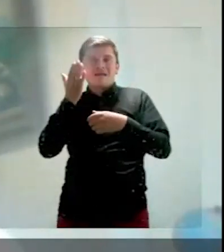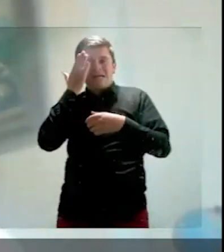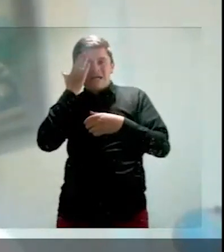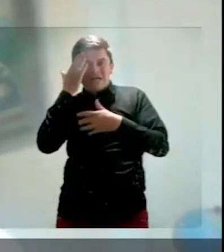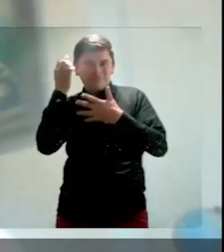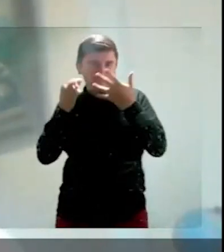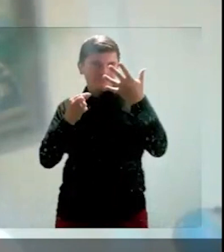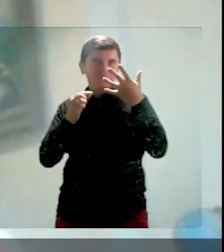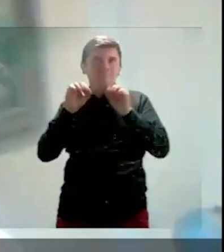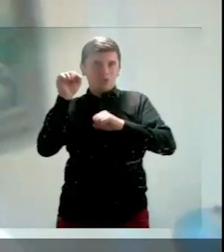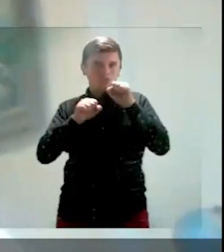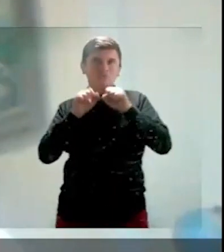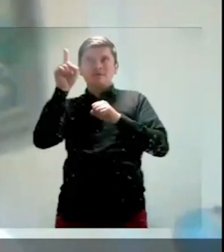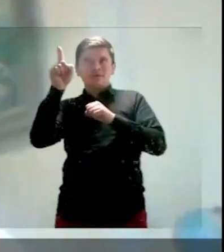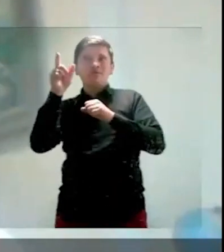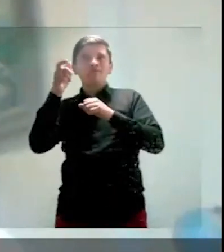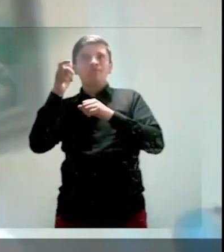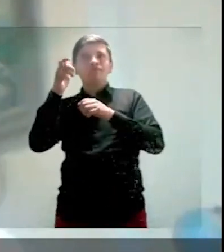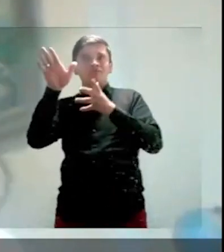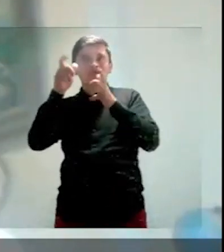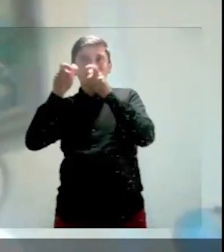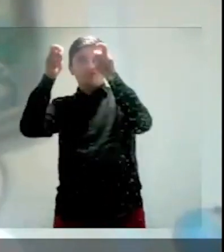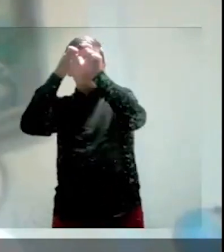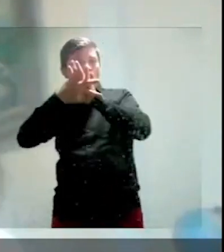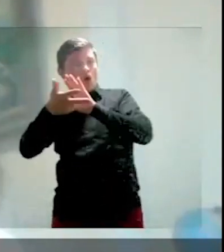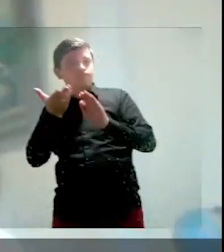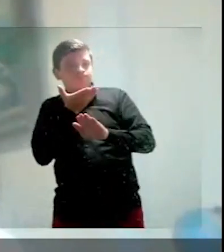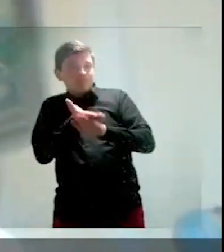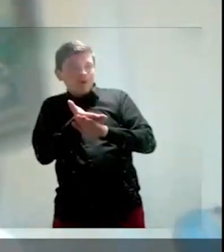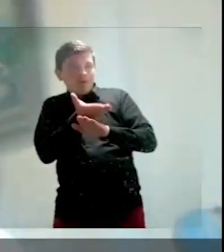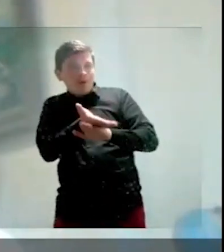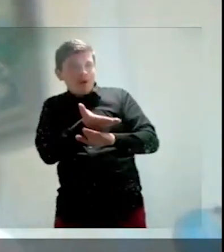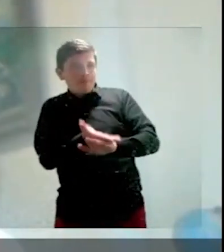defectos que la Corte ha ido proponiendo